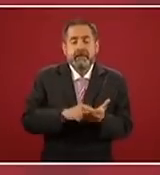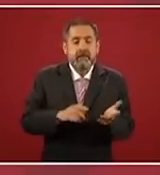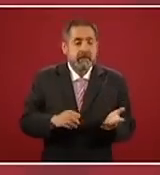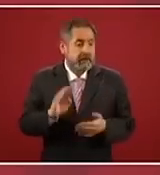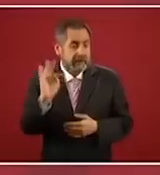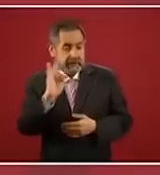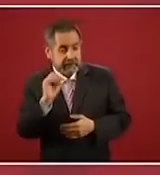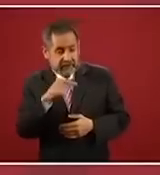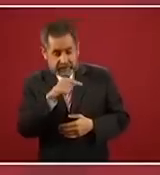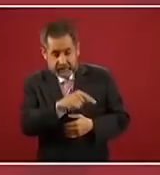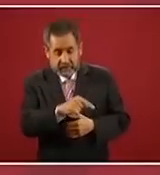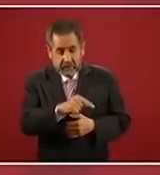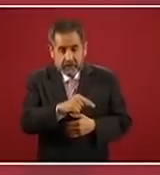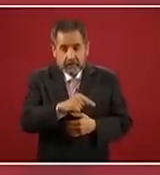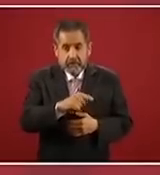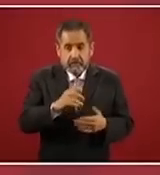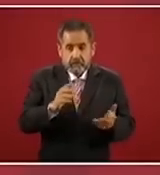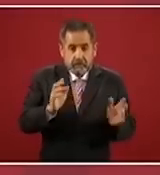aplica